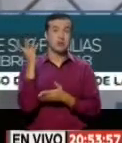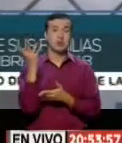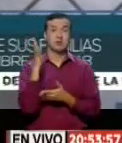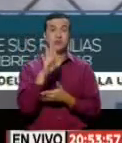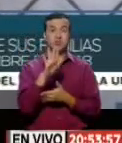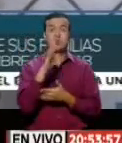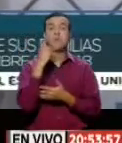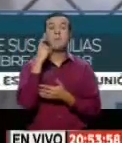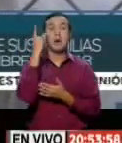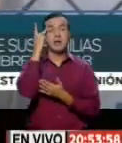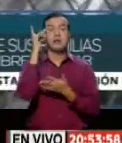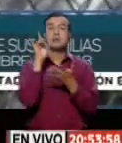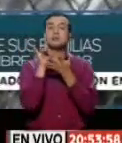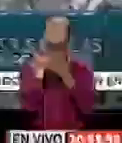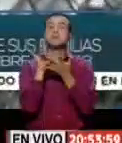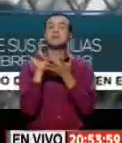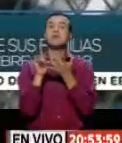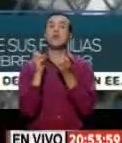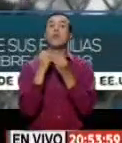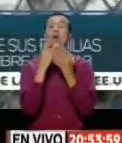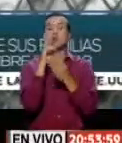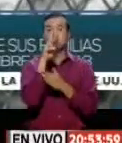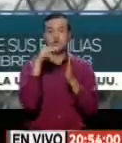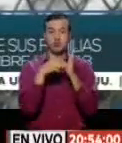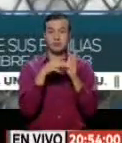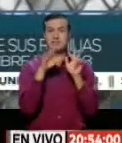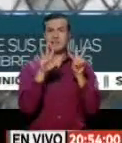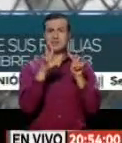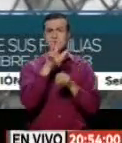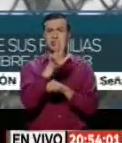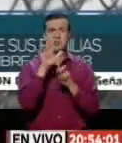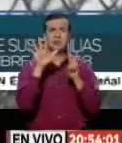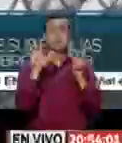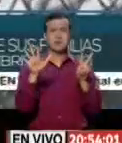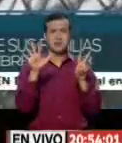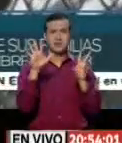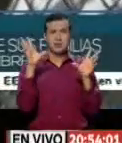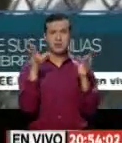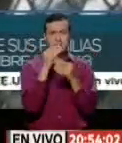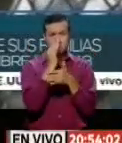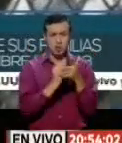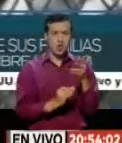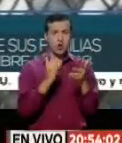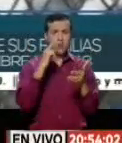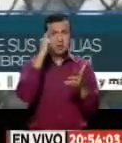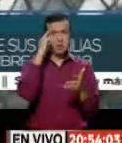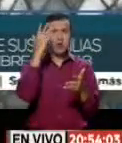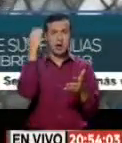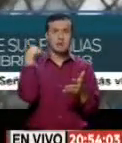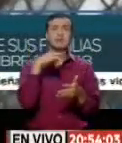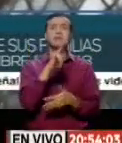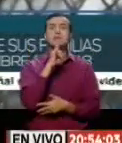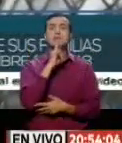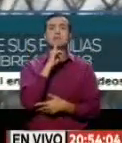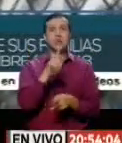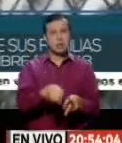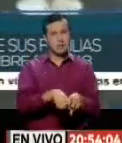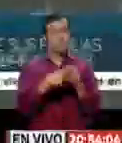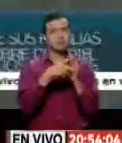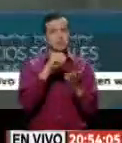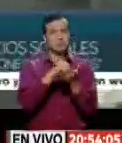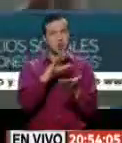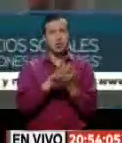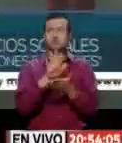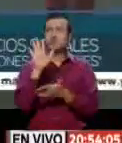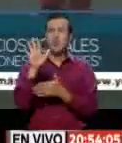de sus padres es mayor a los 2,737 enlistados cuando el gobierno de Estados Unidos comenzó a implementar